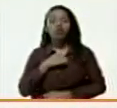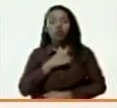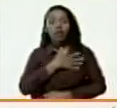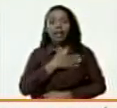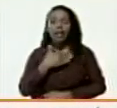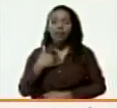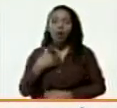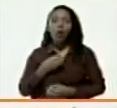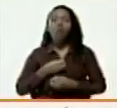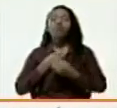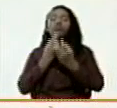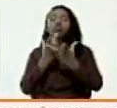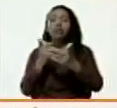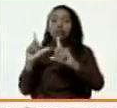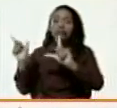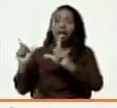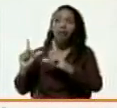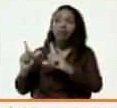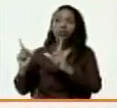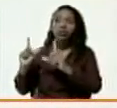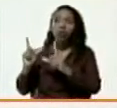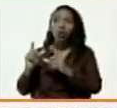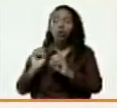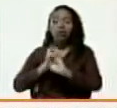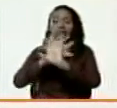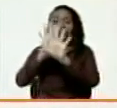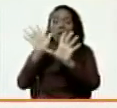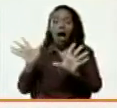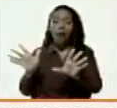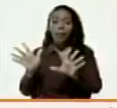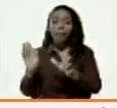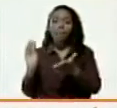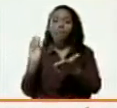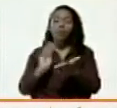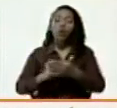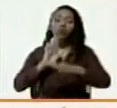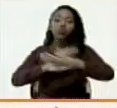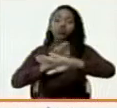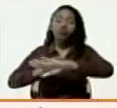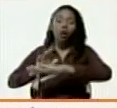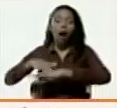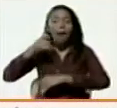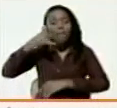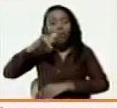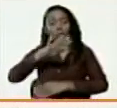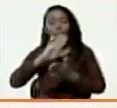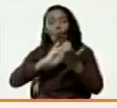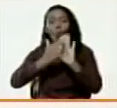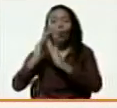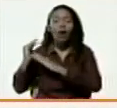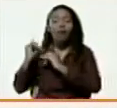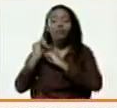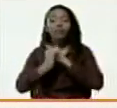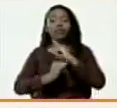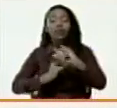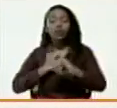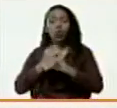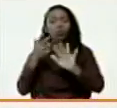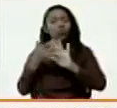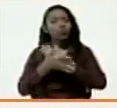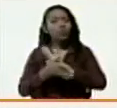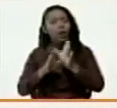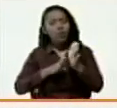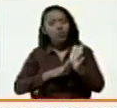declaración a los medios de comunicación para mantener informado a la población y a la comunidad internacional sobre el